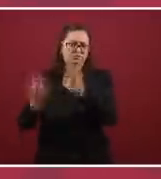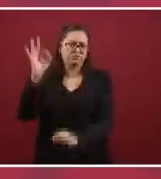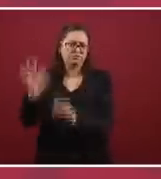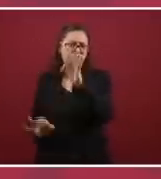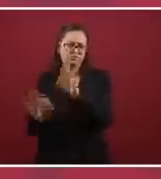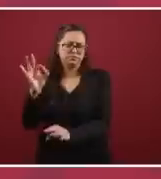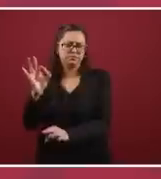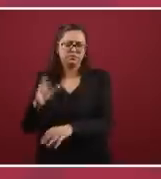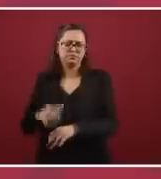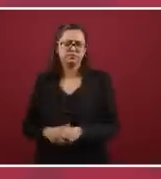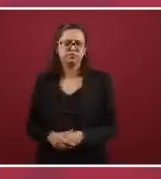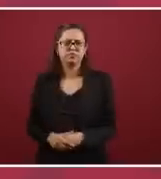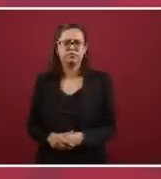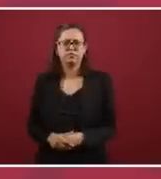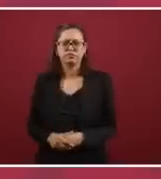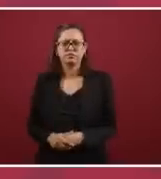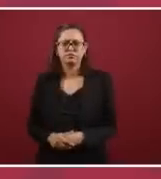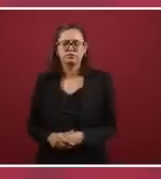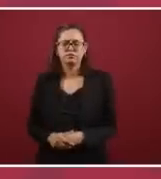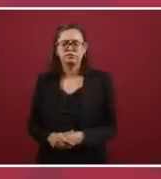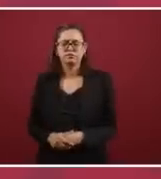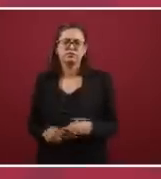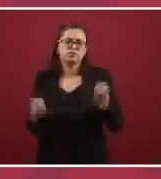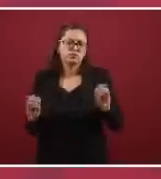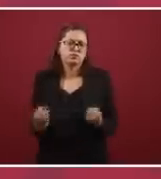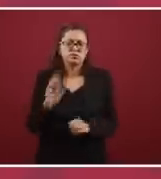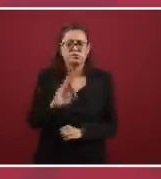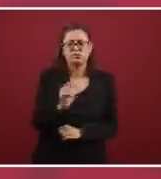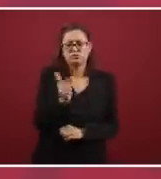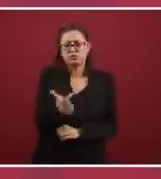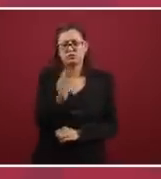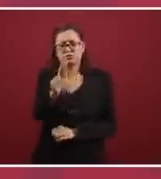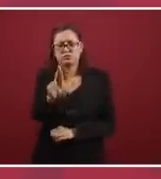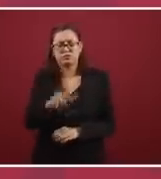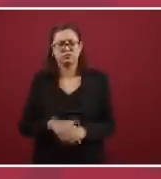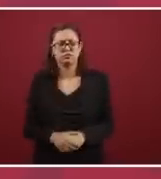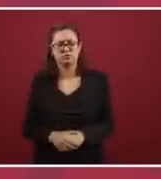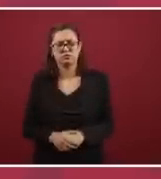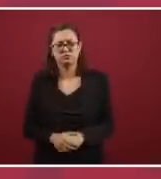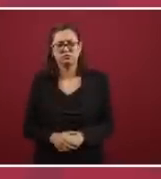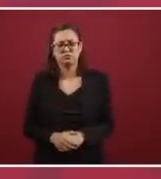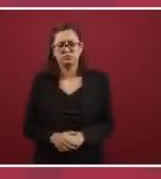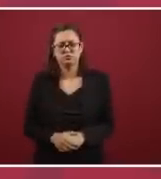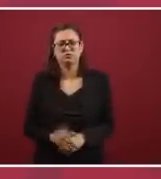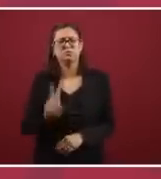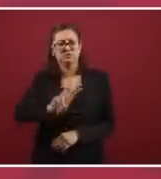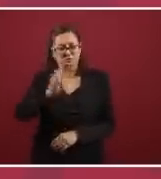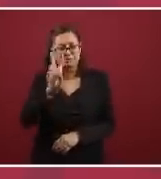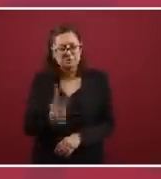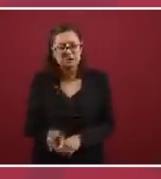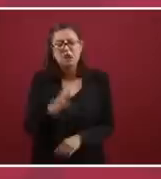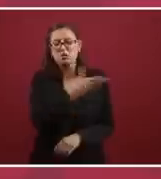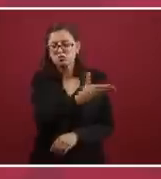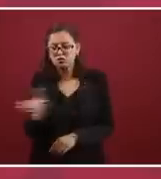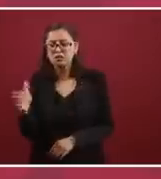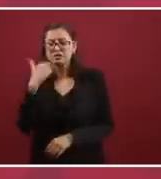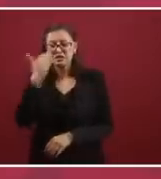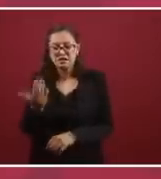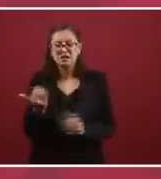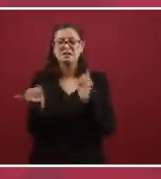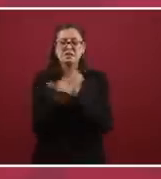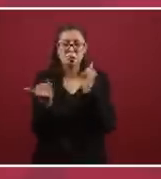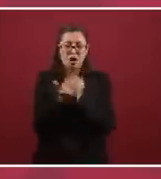Judicial o a la Fiscalía General, o quieren ustedes que sea como